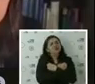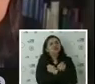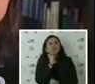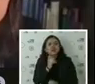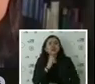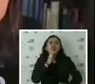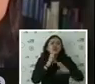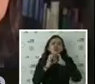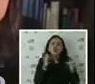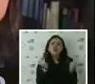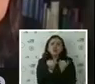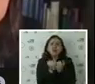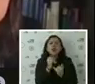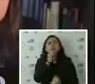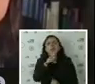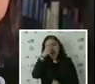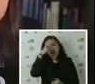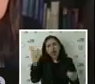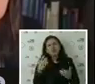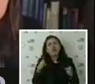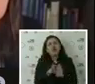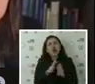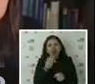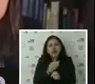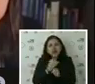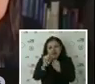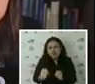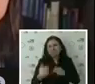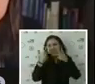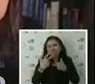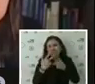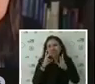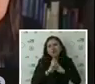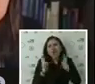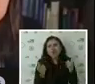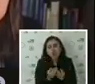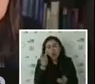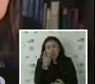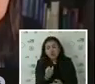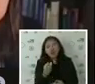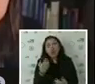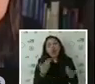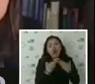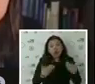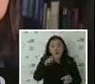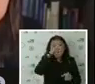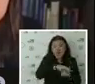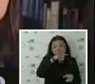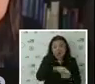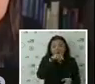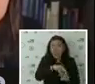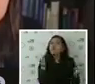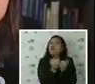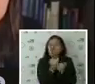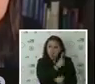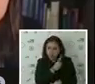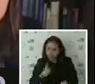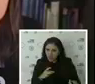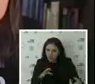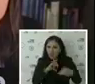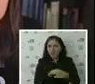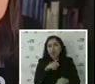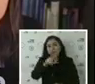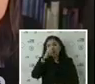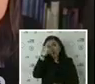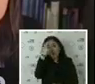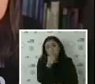la comunicación, así como ellos se realizan estas reuniones de vía remota. La parte electoral de la política también lo será. Recordemos que